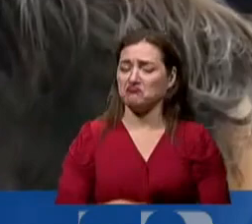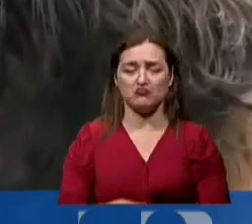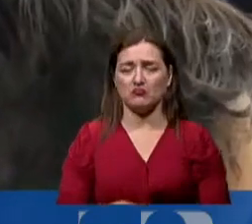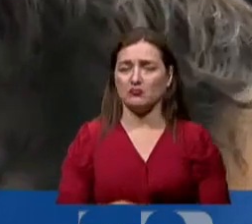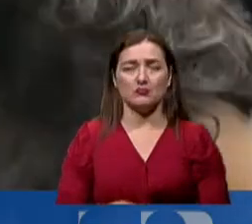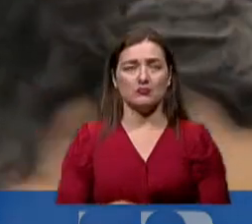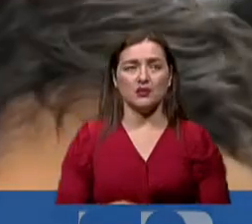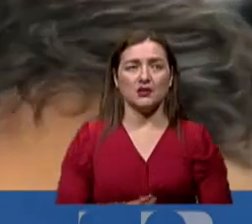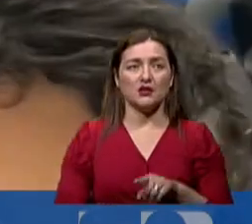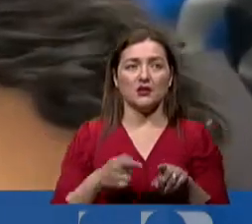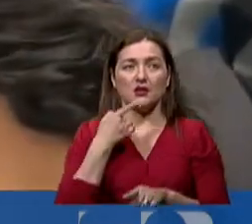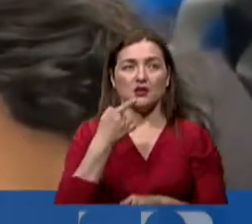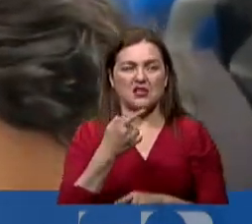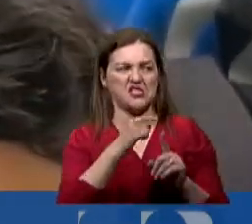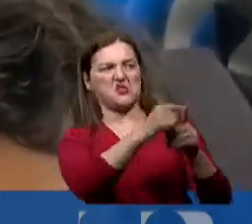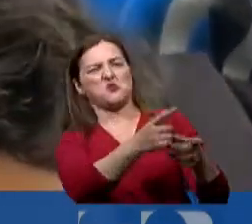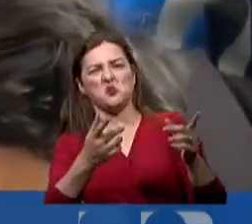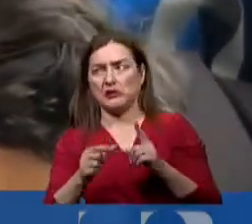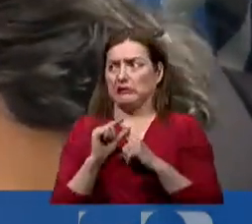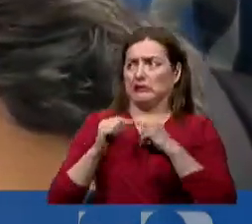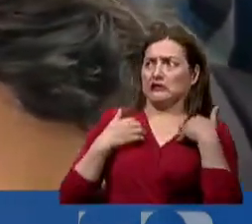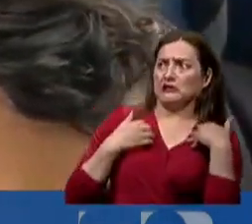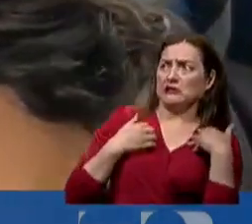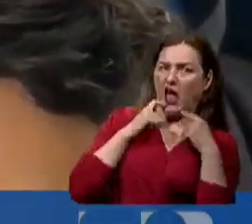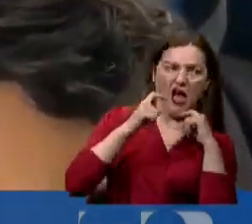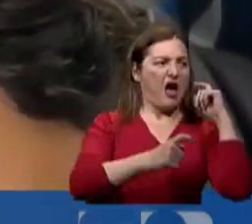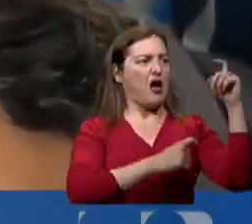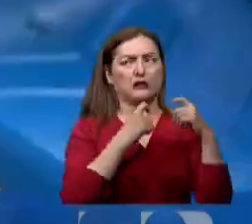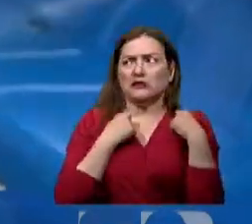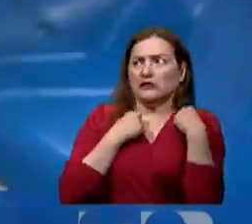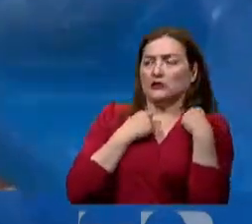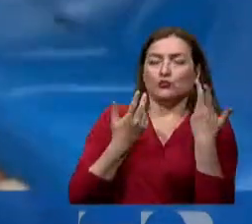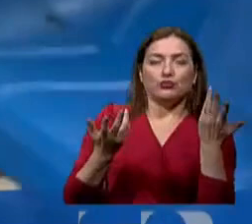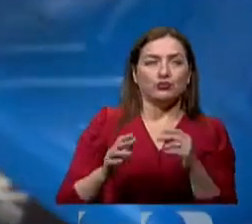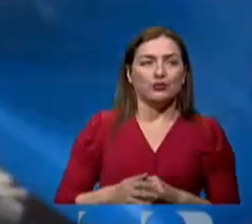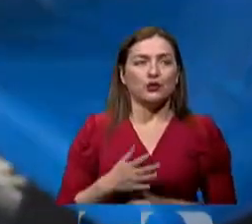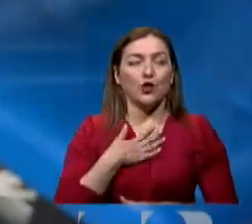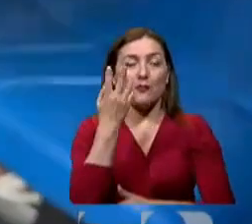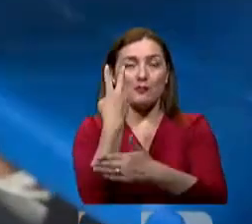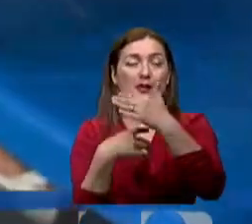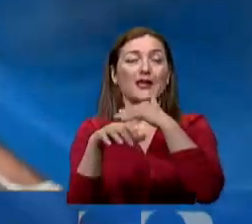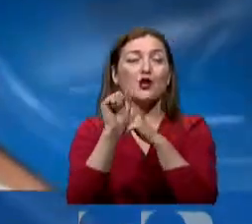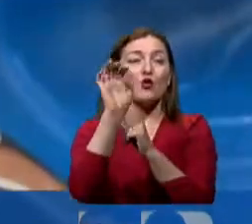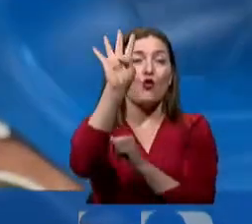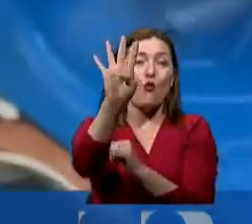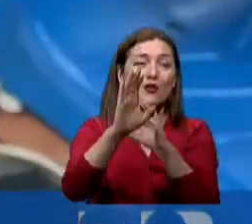veces a uno le recibe insultos, recibe gritos por parte de ellos. Yo tengo mi hija coge